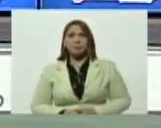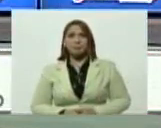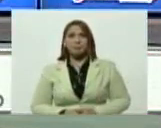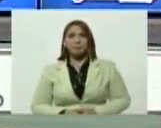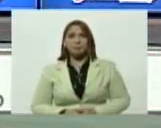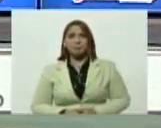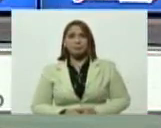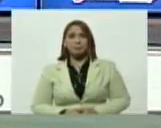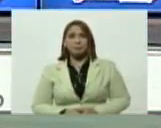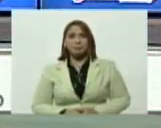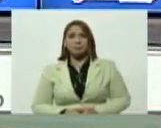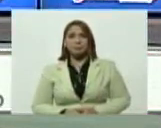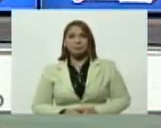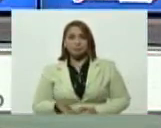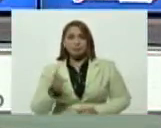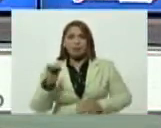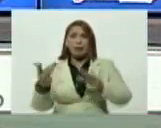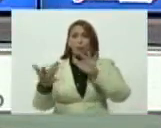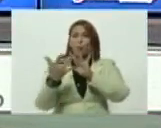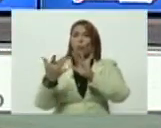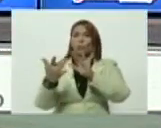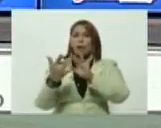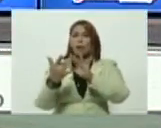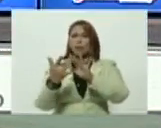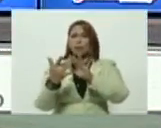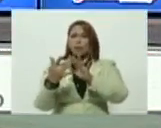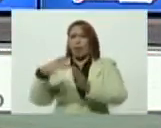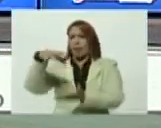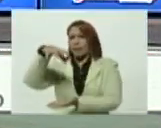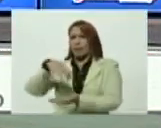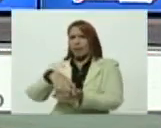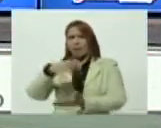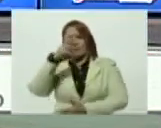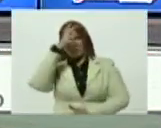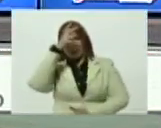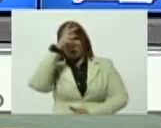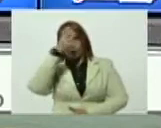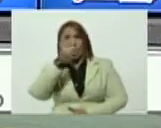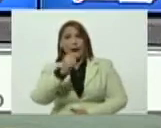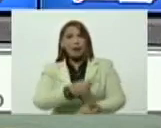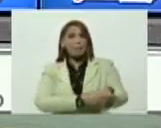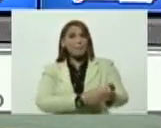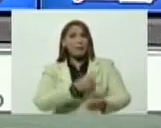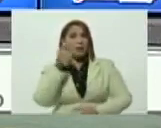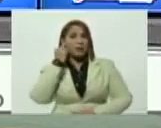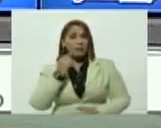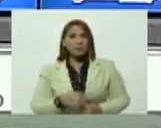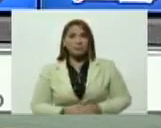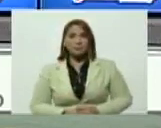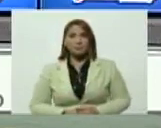Está en el pase de Falcón. Y ahí está la hermanita, pues, querida.